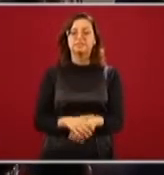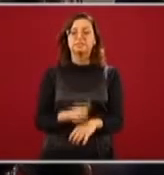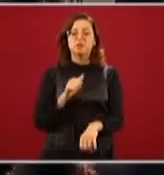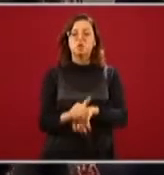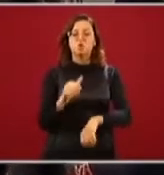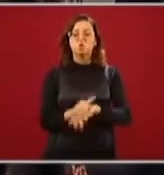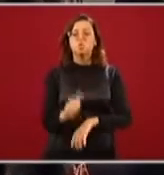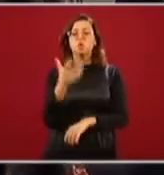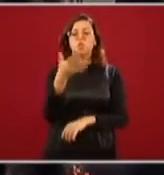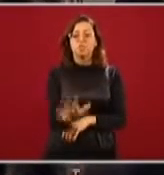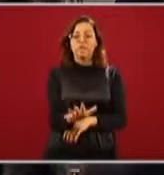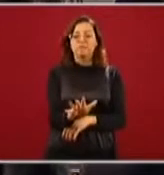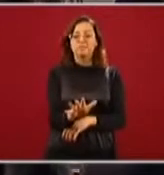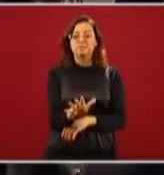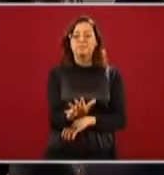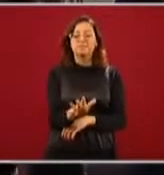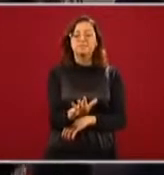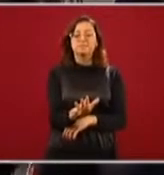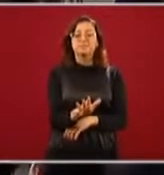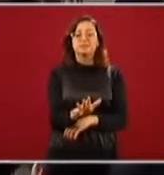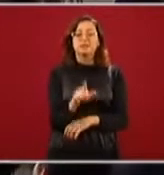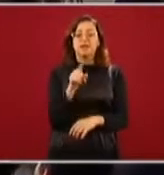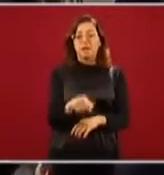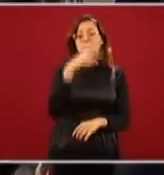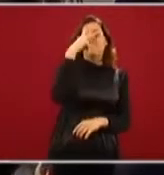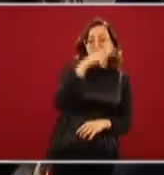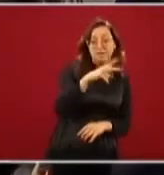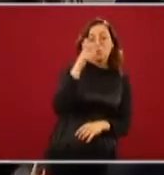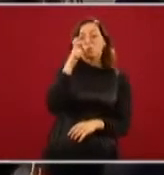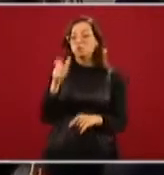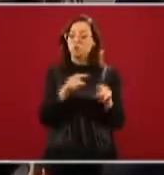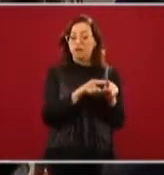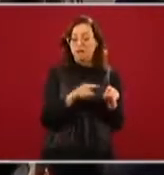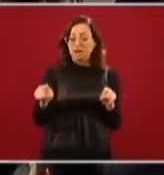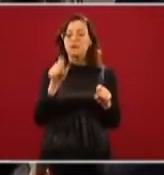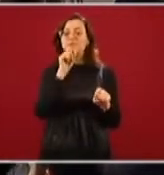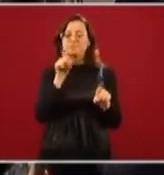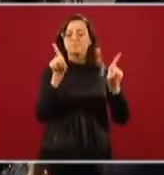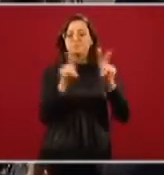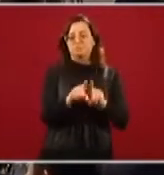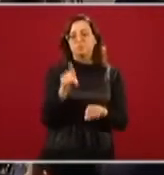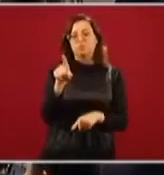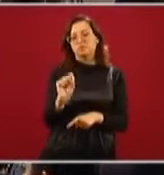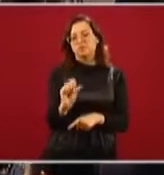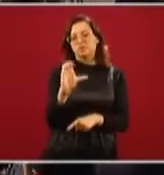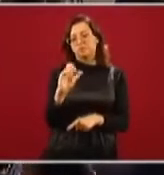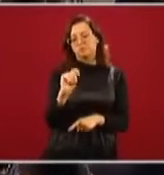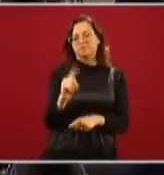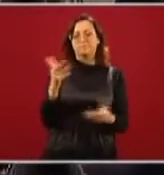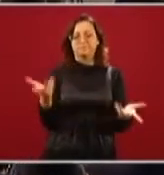acceso libre de la México-Pachuca al Aeropuerto Felipe Ángeles, también por parte de la Secretaría de Comunicaciones y